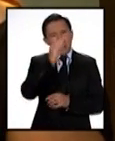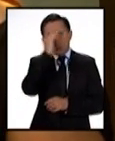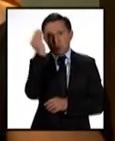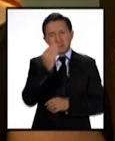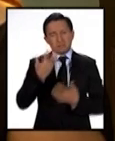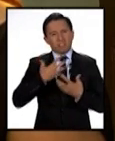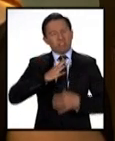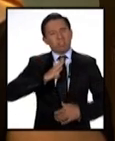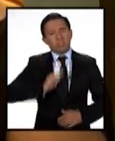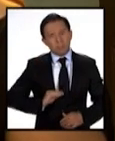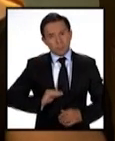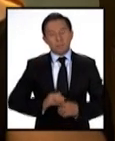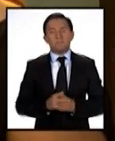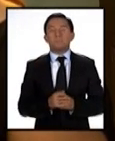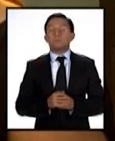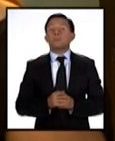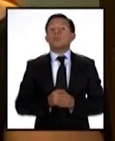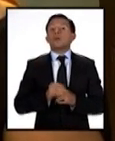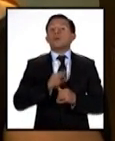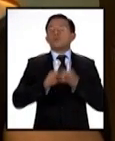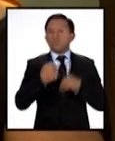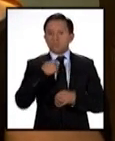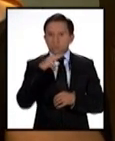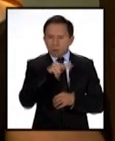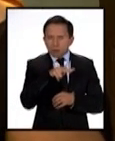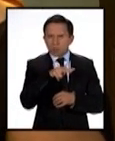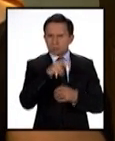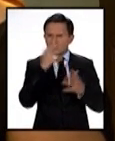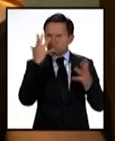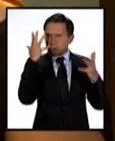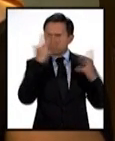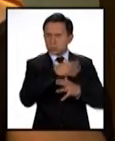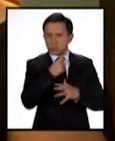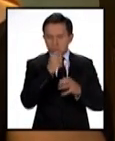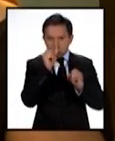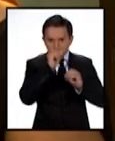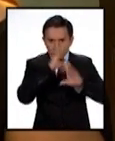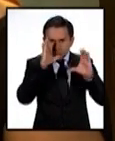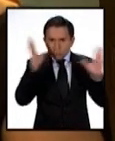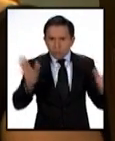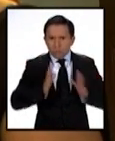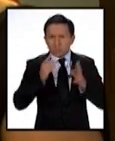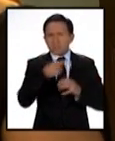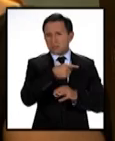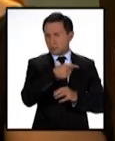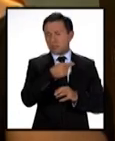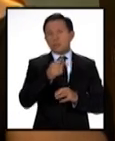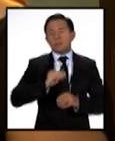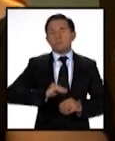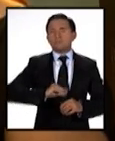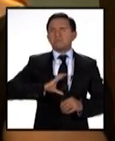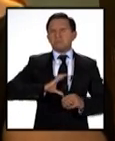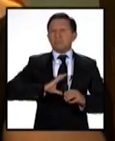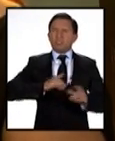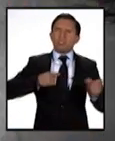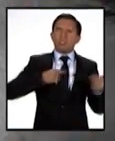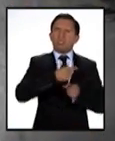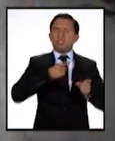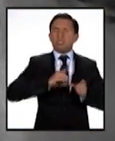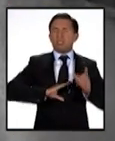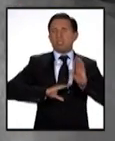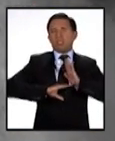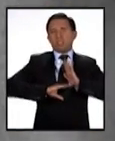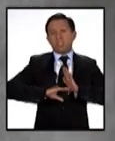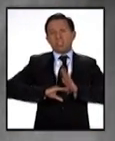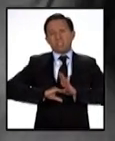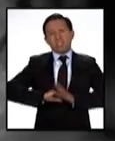estaba dañada hasta lo sumo, habían pisoteado su dignidad hasta el suelo. Lo único que él pudo sacarle a mi hijo es que